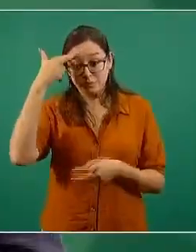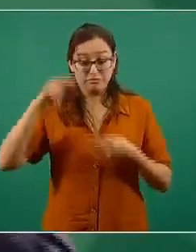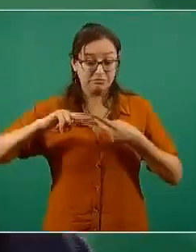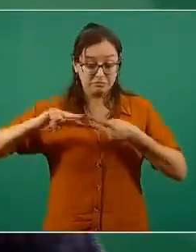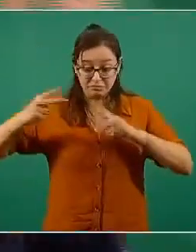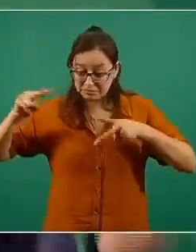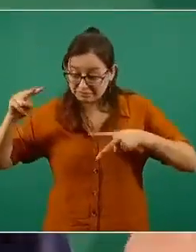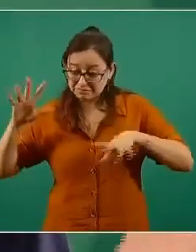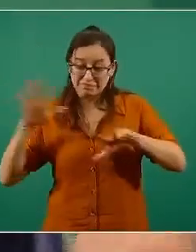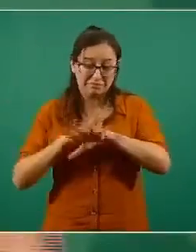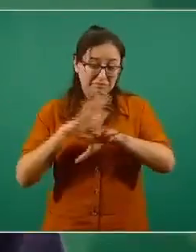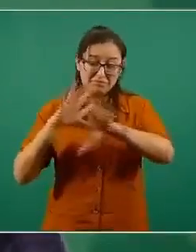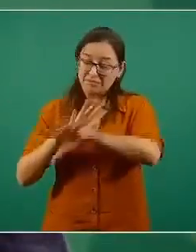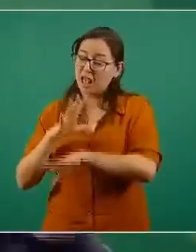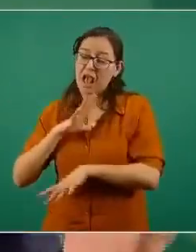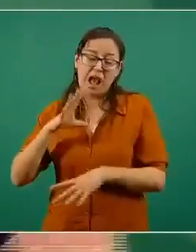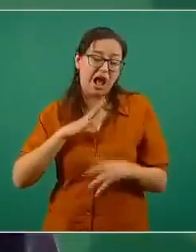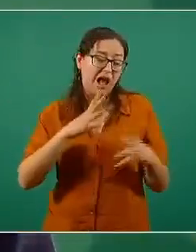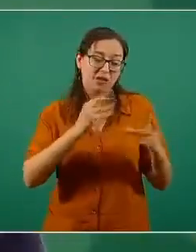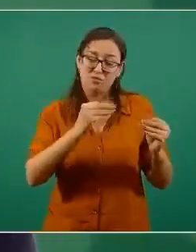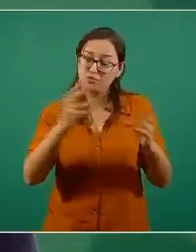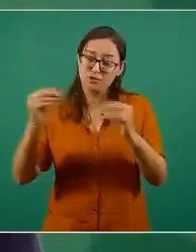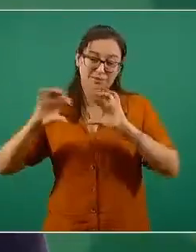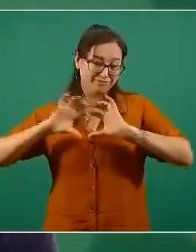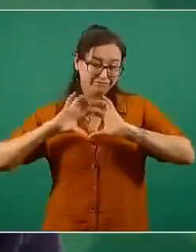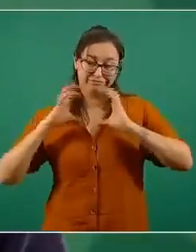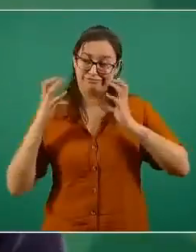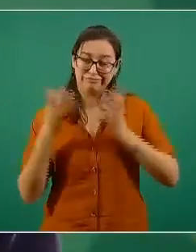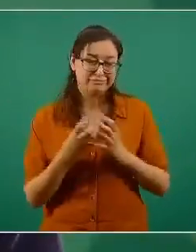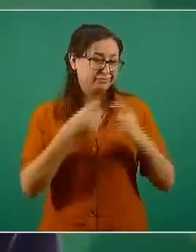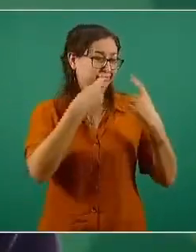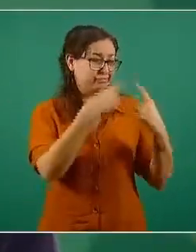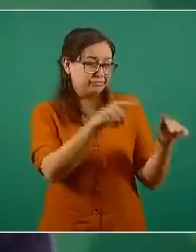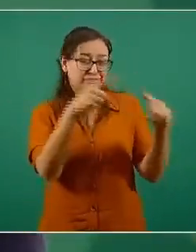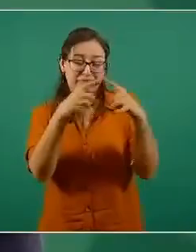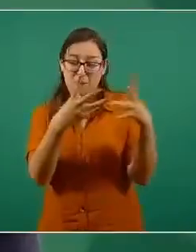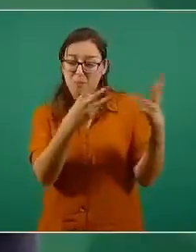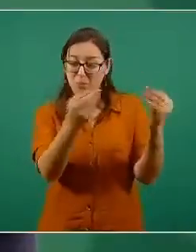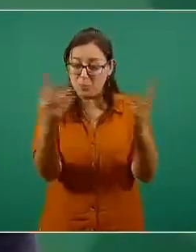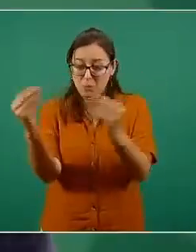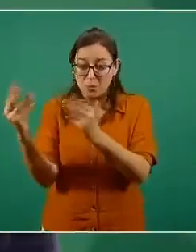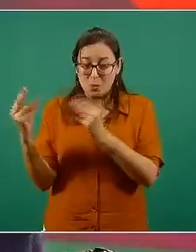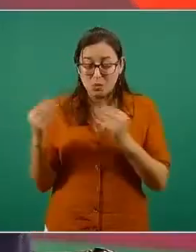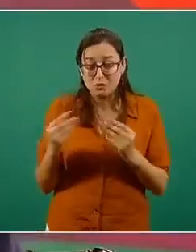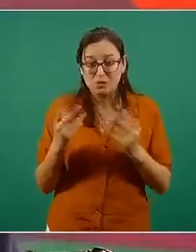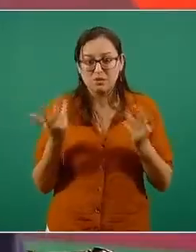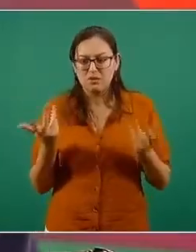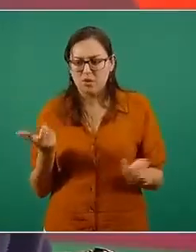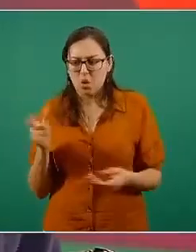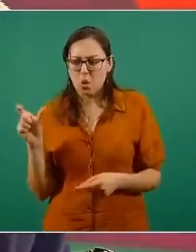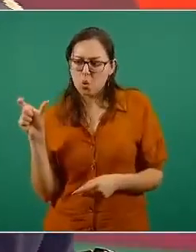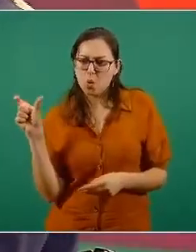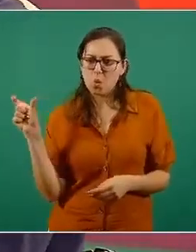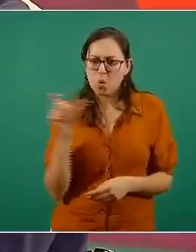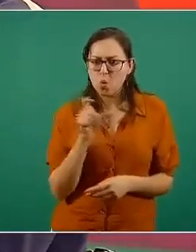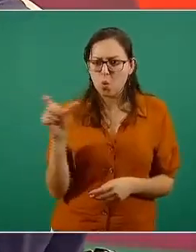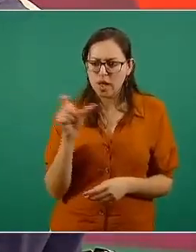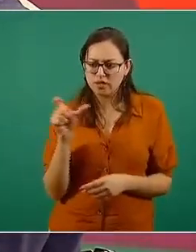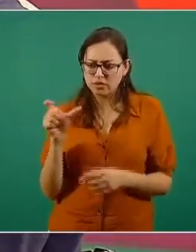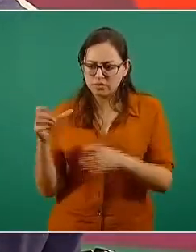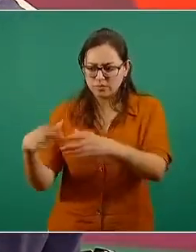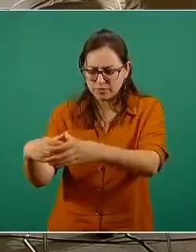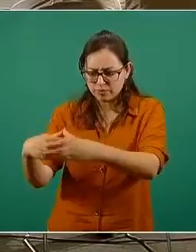variantes tenemos muchísimas se han reportado. Cuando se caracterizan como una cierta